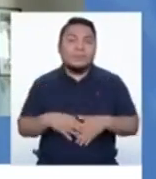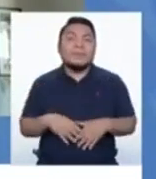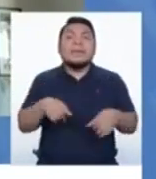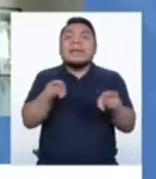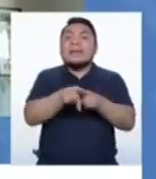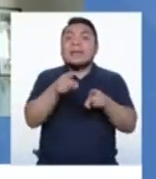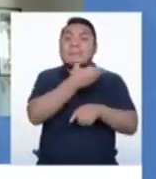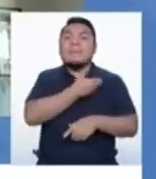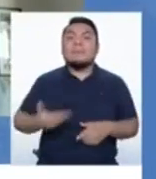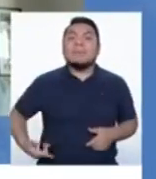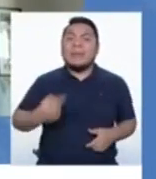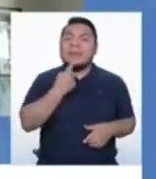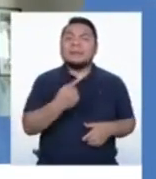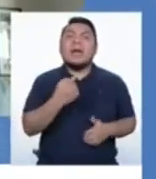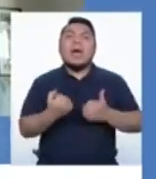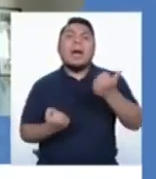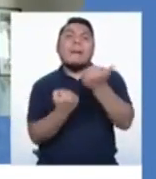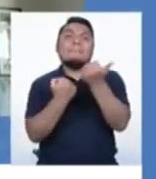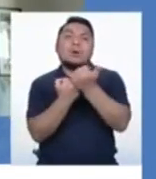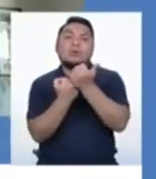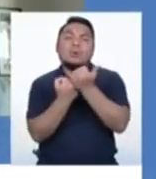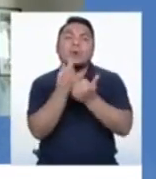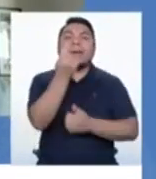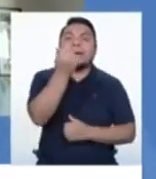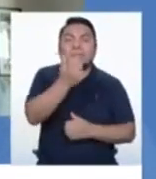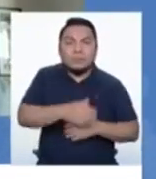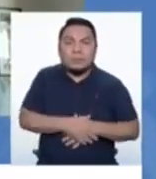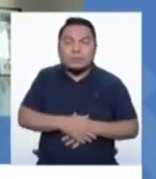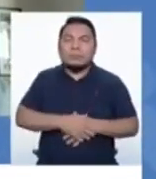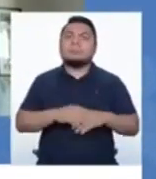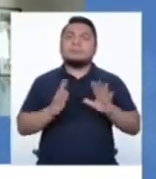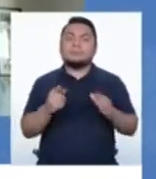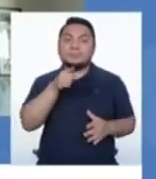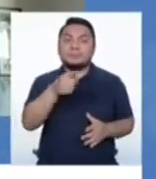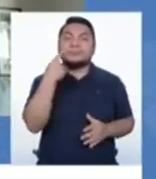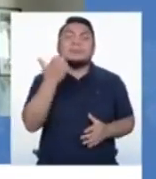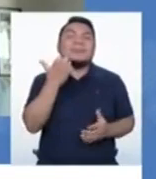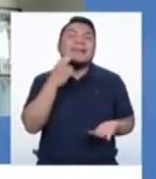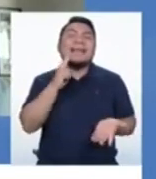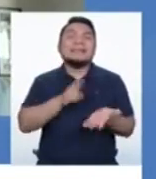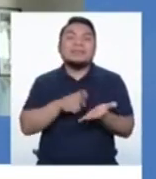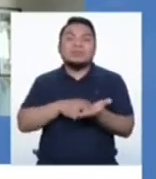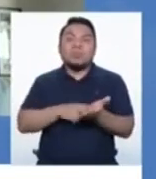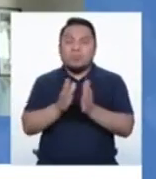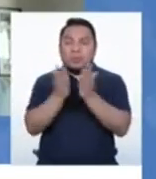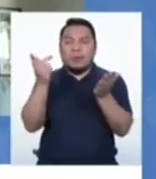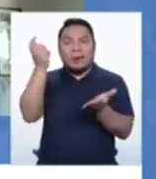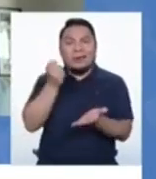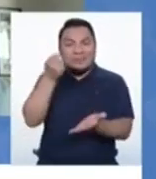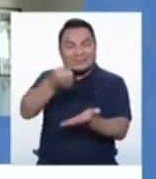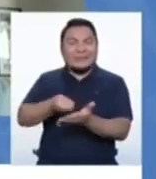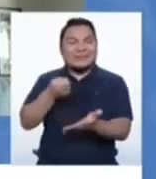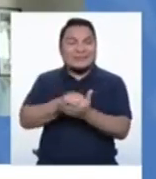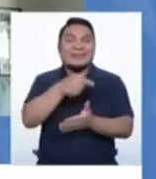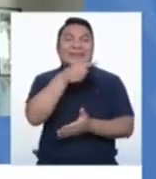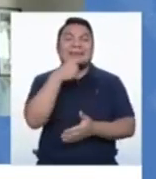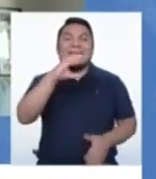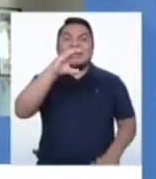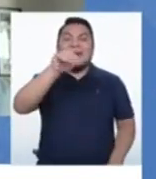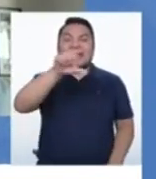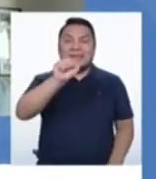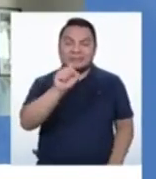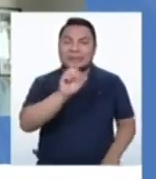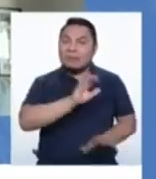Eso habría que precisarlo, porque si hablamos de la prestación de salud, solo aplica para planilla o trabajadores que están bajo el régimen